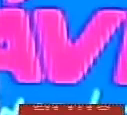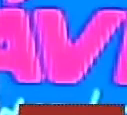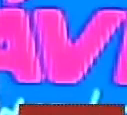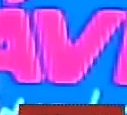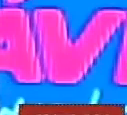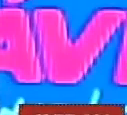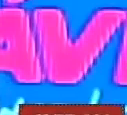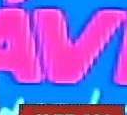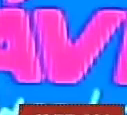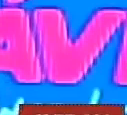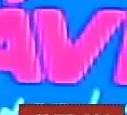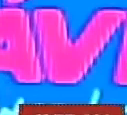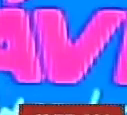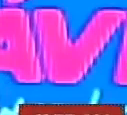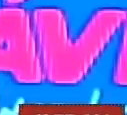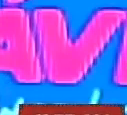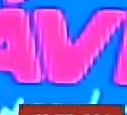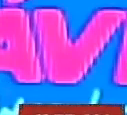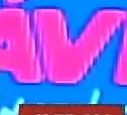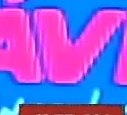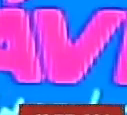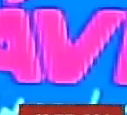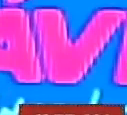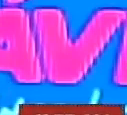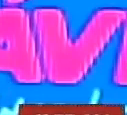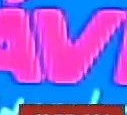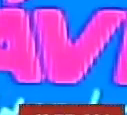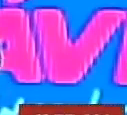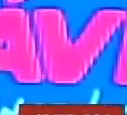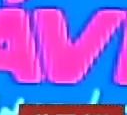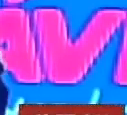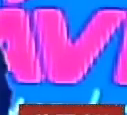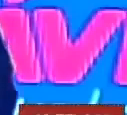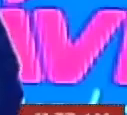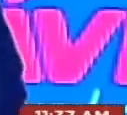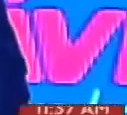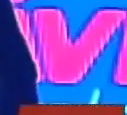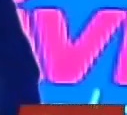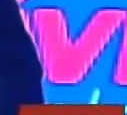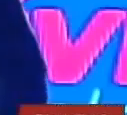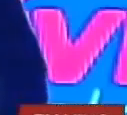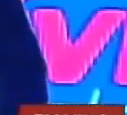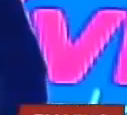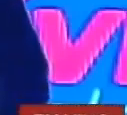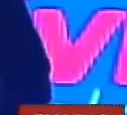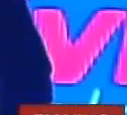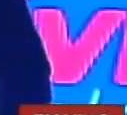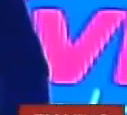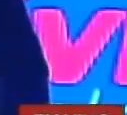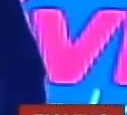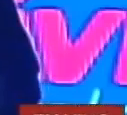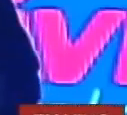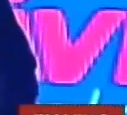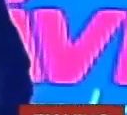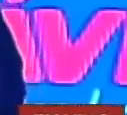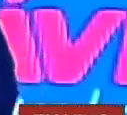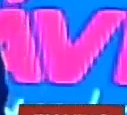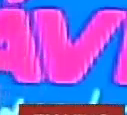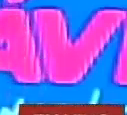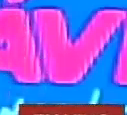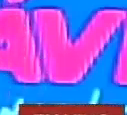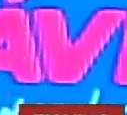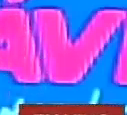dice el poeta que hay hombres y mujeres que nacen cada 100 años y Chávez sin duda alguna es uno de ellos de